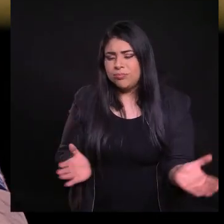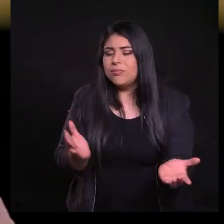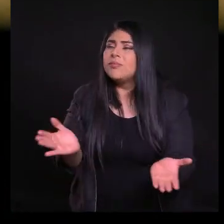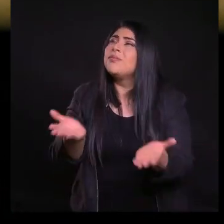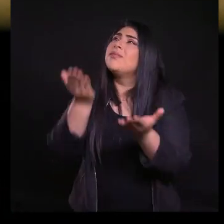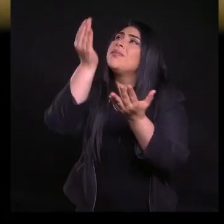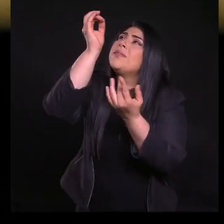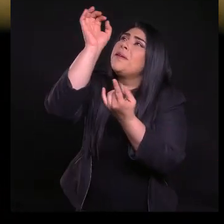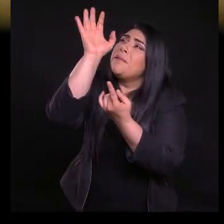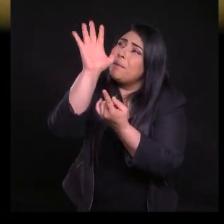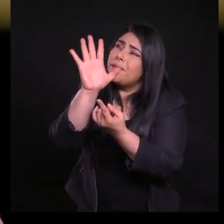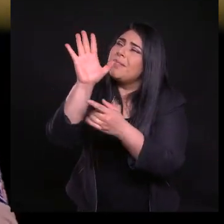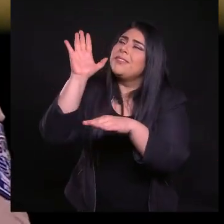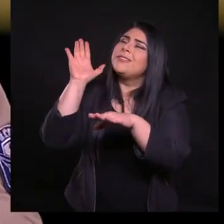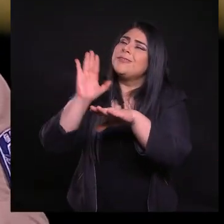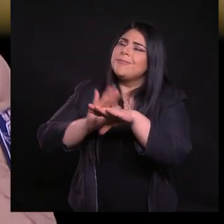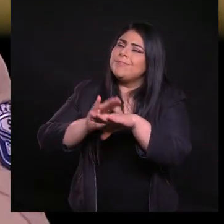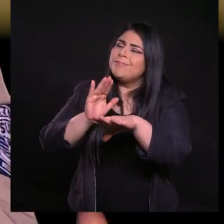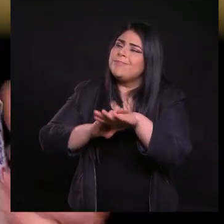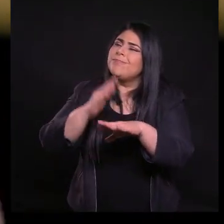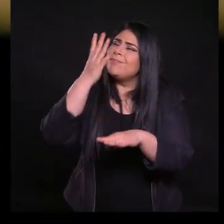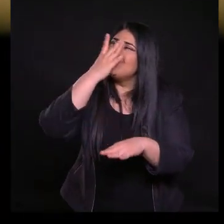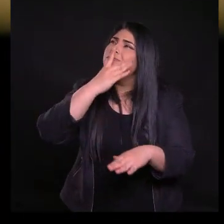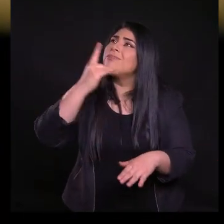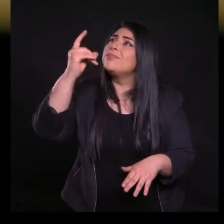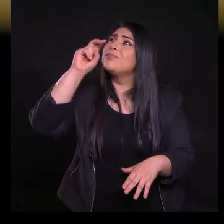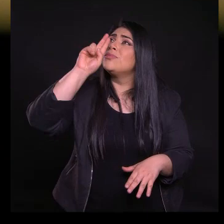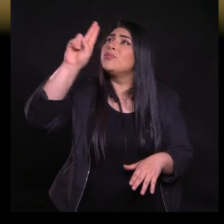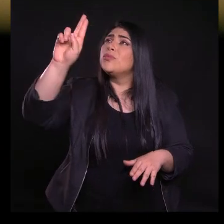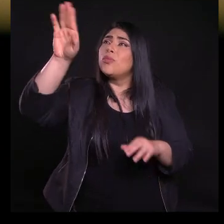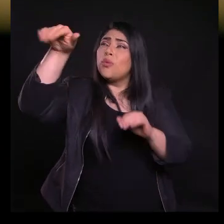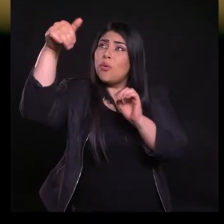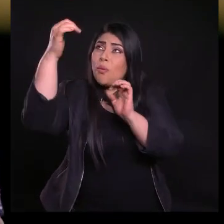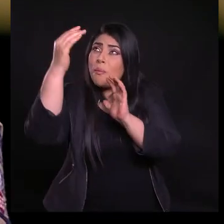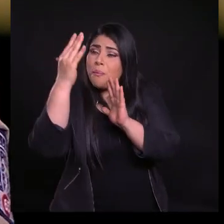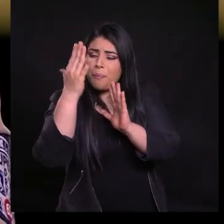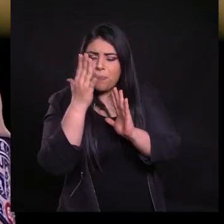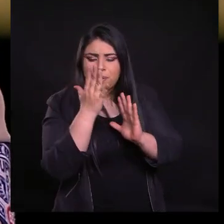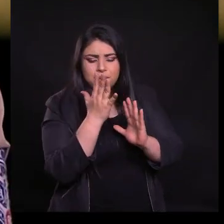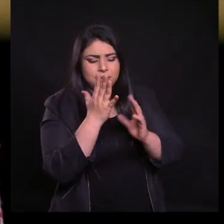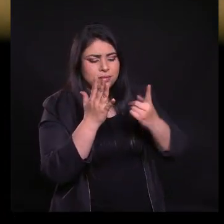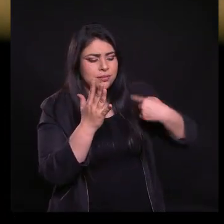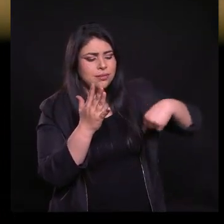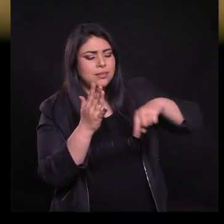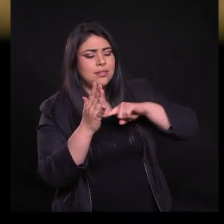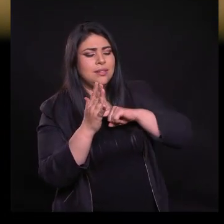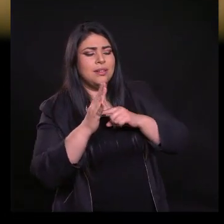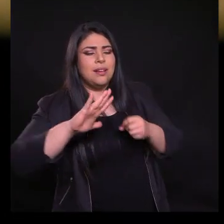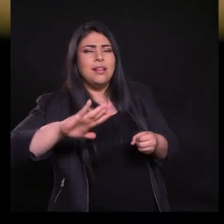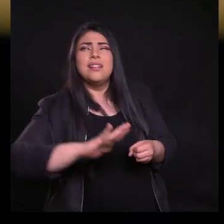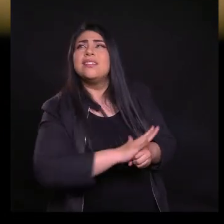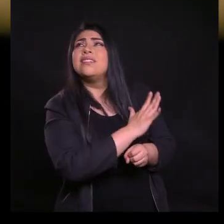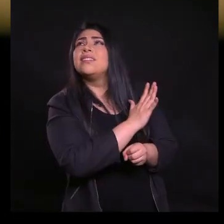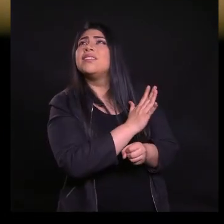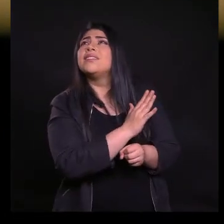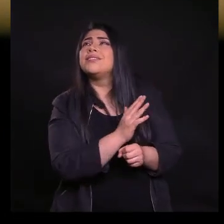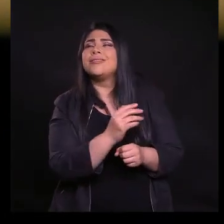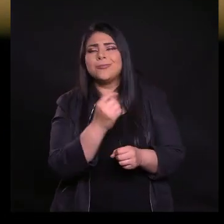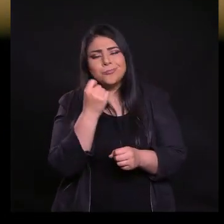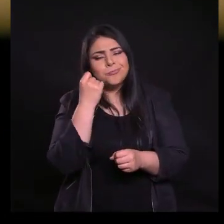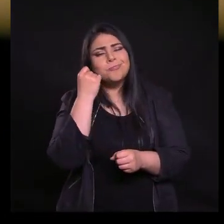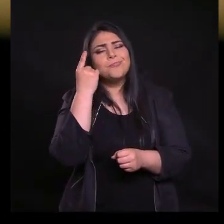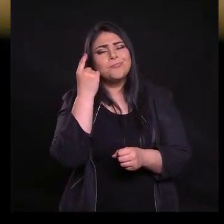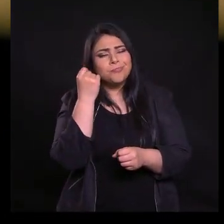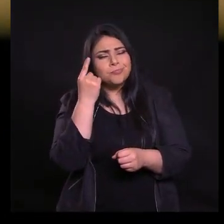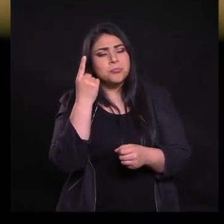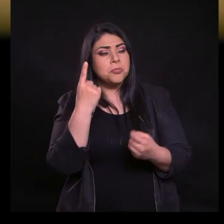nombre te pedimos señor que tu presencia nos viene en este tiempo y nos haga entender señor que sin